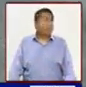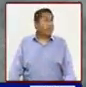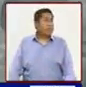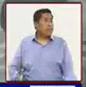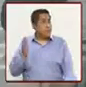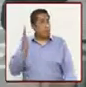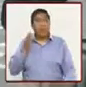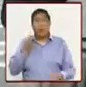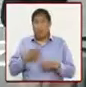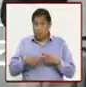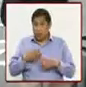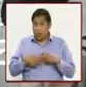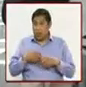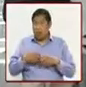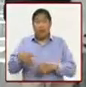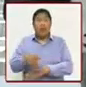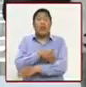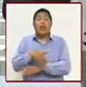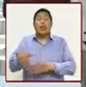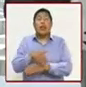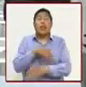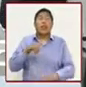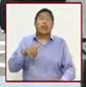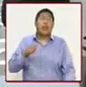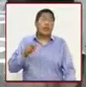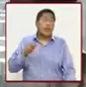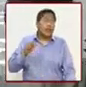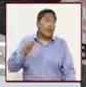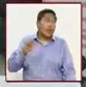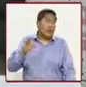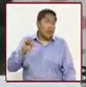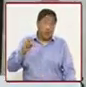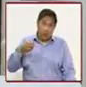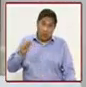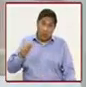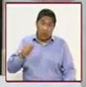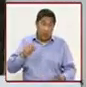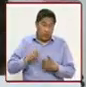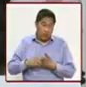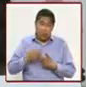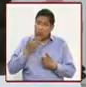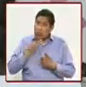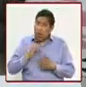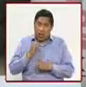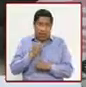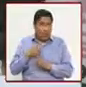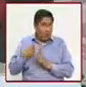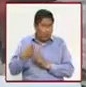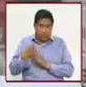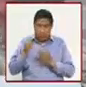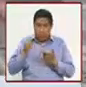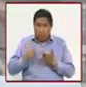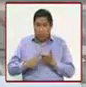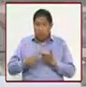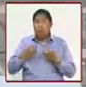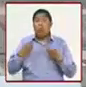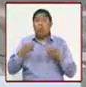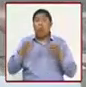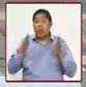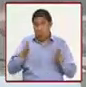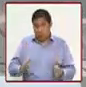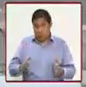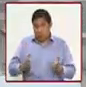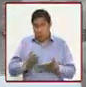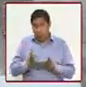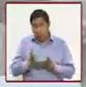Ese es el problema de la calle Yanacocha. Uno, que está en muy malas condiciones, y dos, bueno, los vendedores que